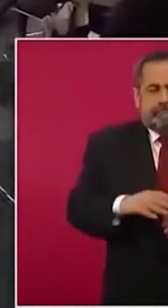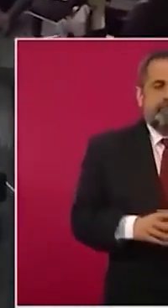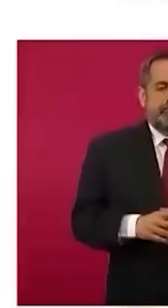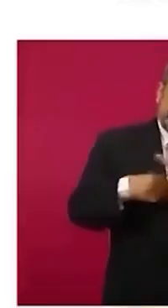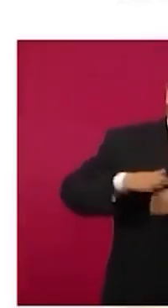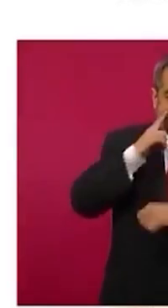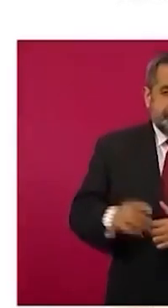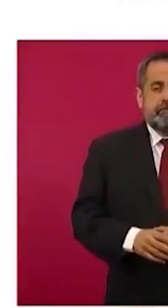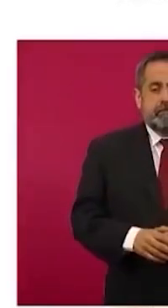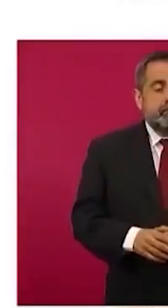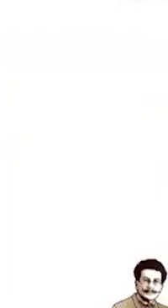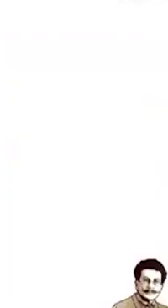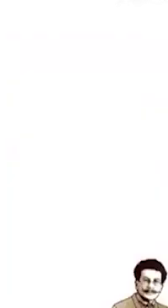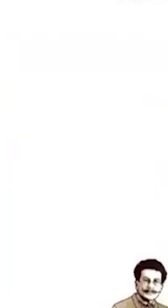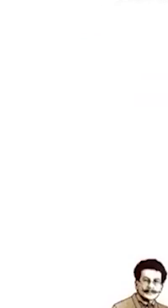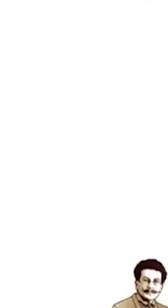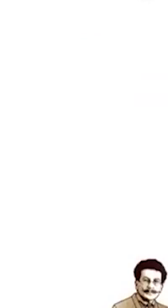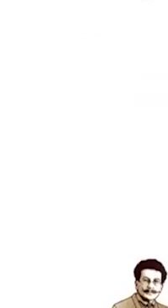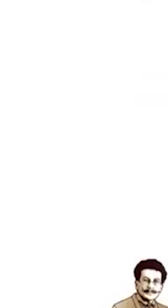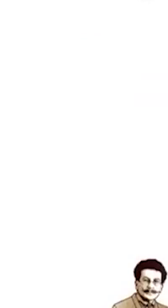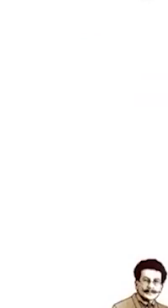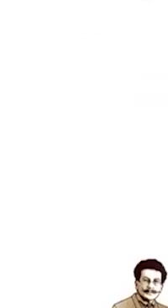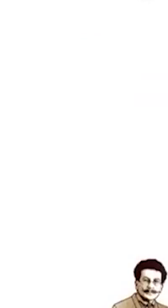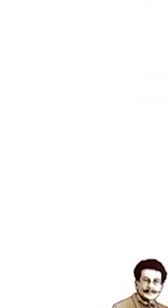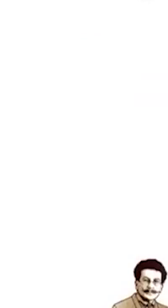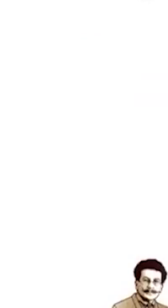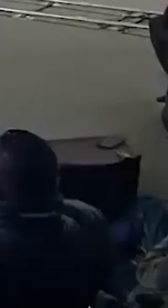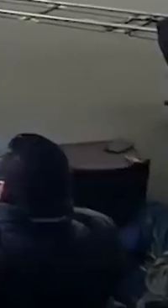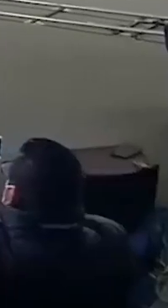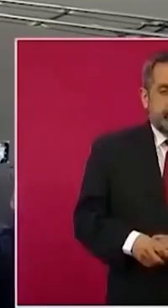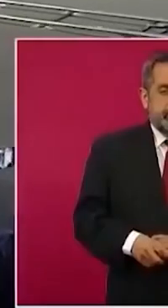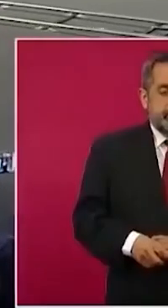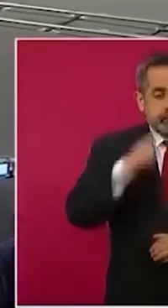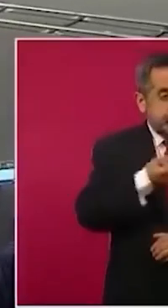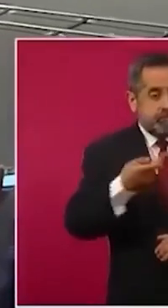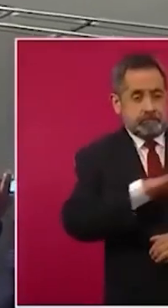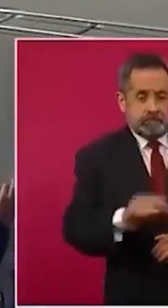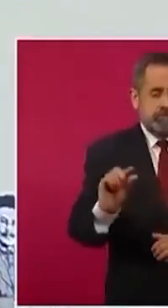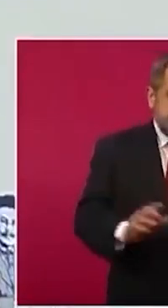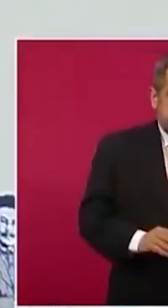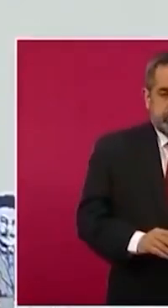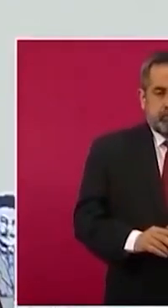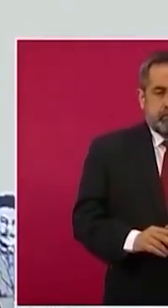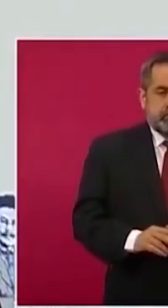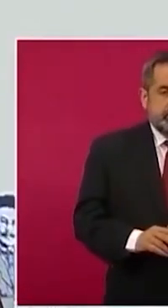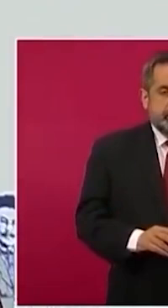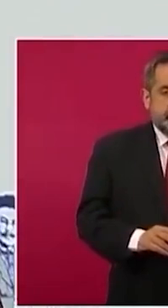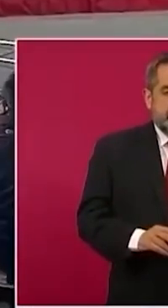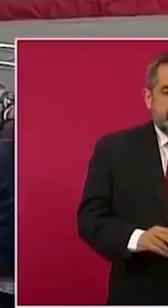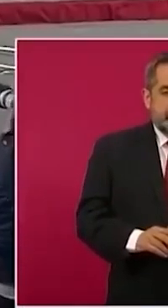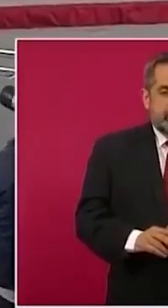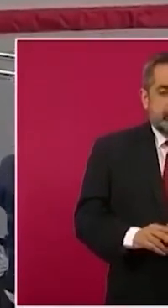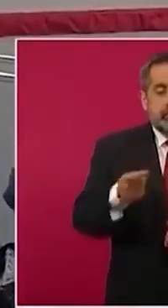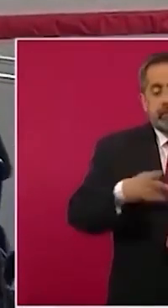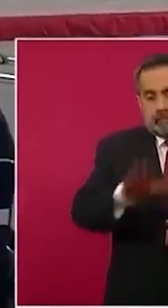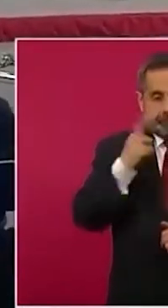yo te cuido, López Obrador, se aguantó el dolor de garganta y las molestias que tenía para poder ir a darnos recomendaciones de cómo prevenir